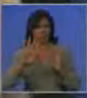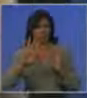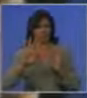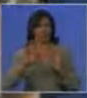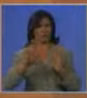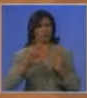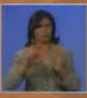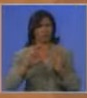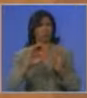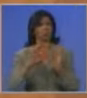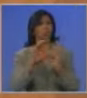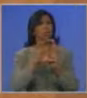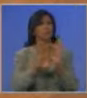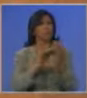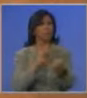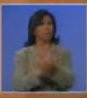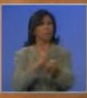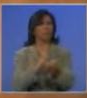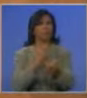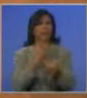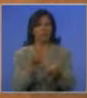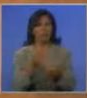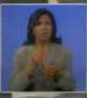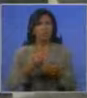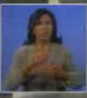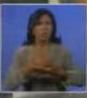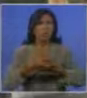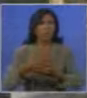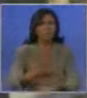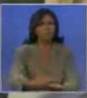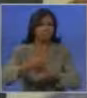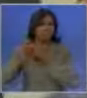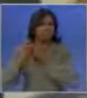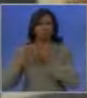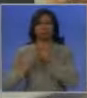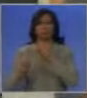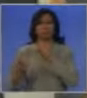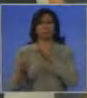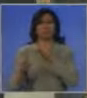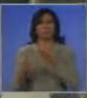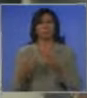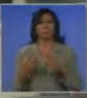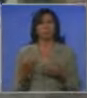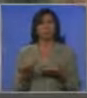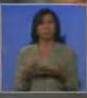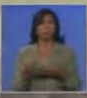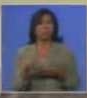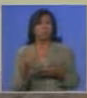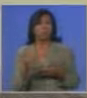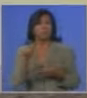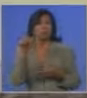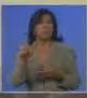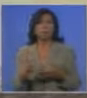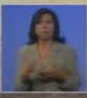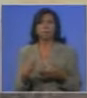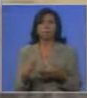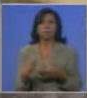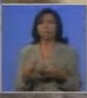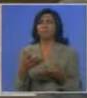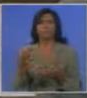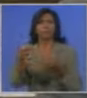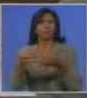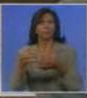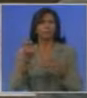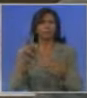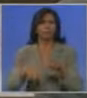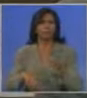Penal. El delito es arrebatamiento de menores. Por el caso, aún una tercera persona no pudo ser juzgada.